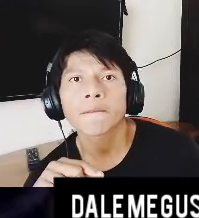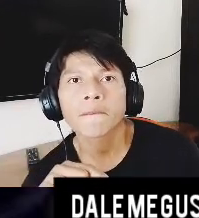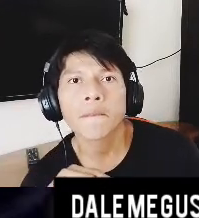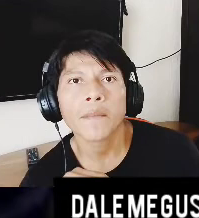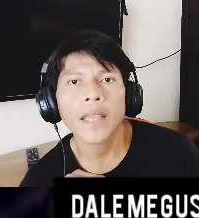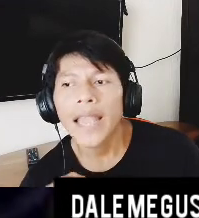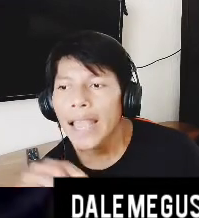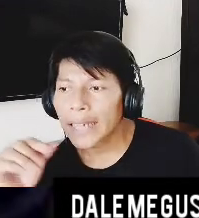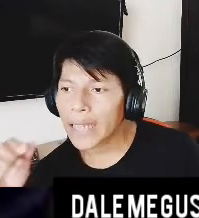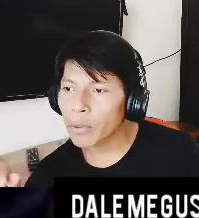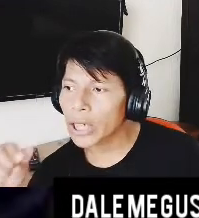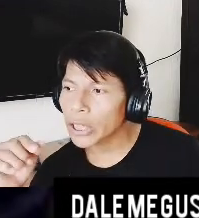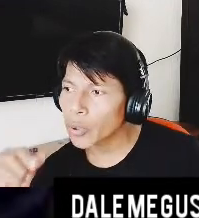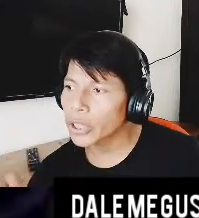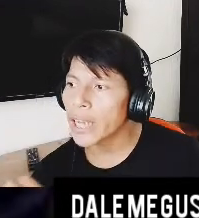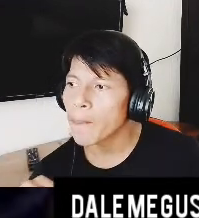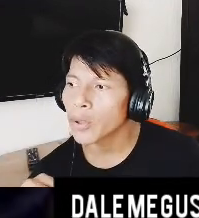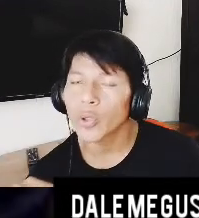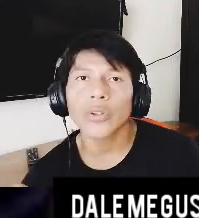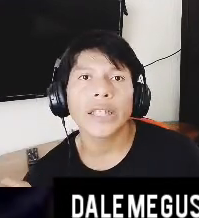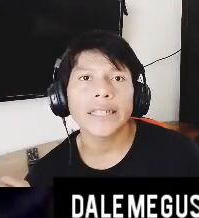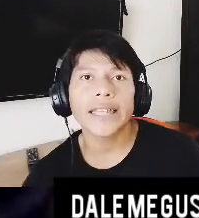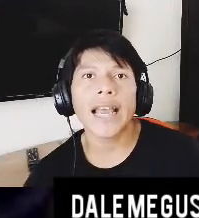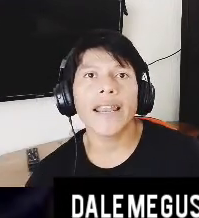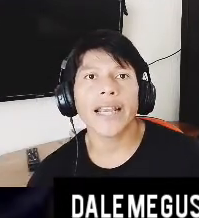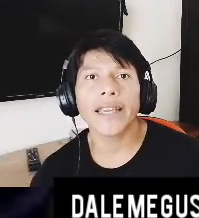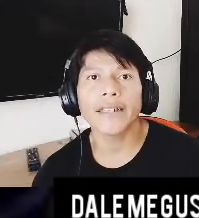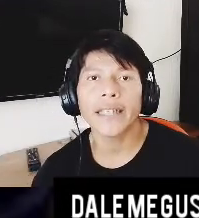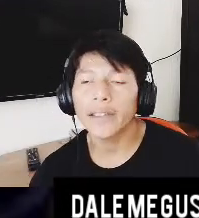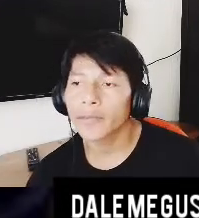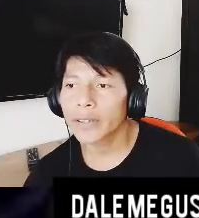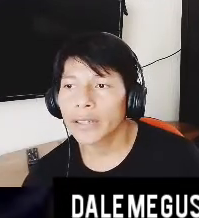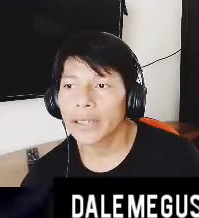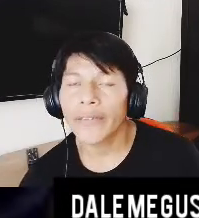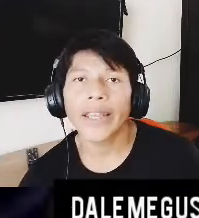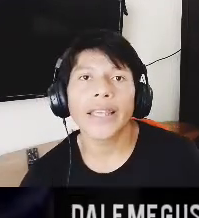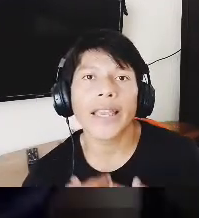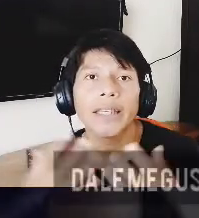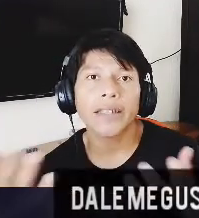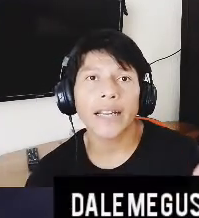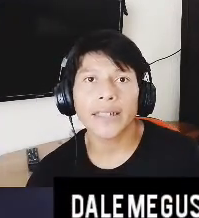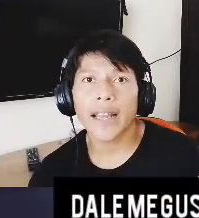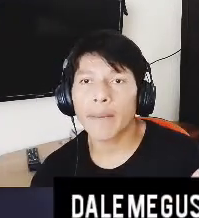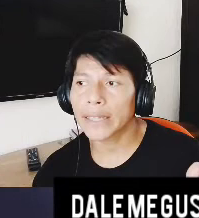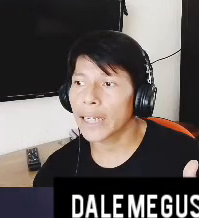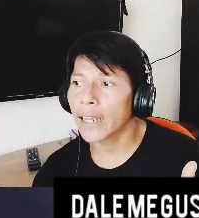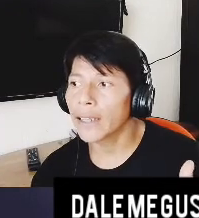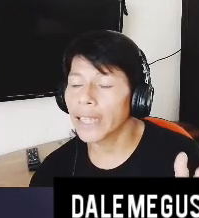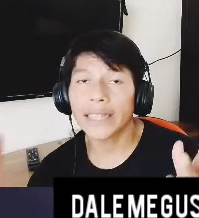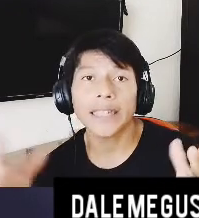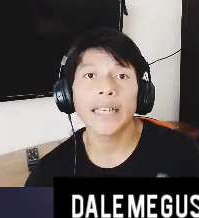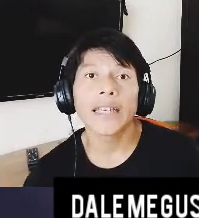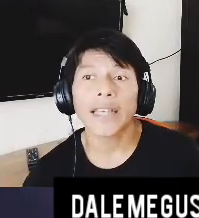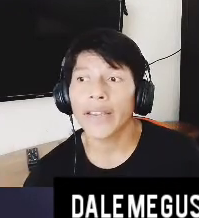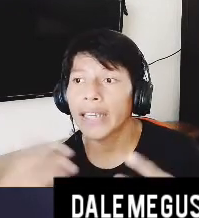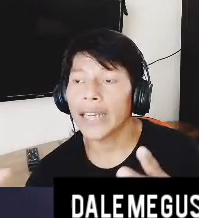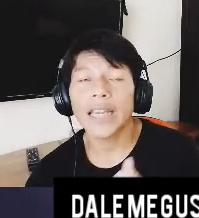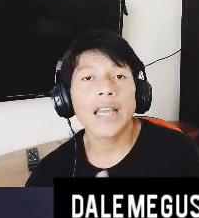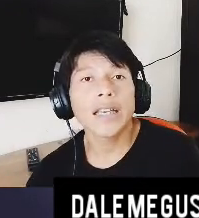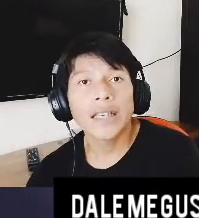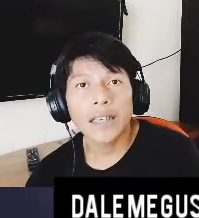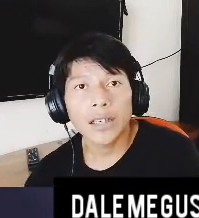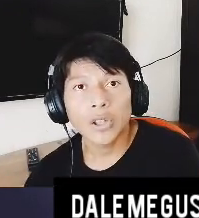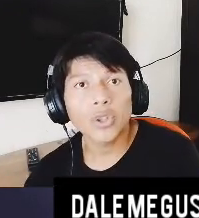vale. Estamos en estos tiempos donde ya la gente debería quitarse la máscara, decir, ¿saben